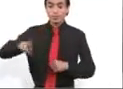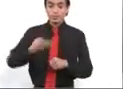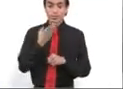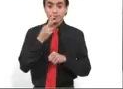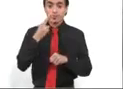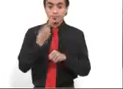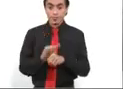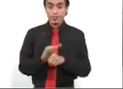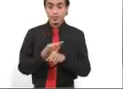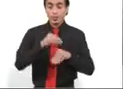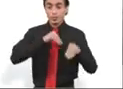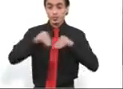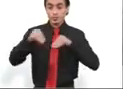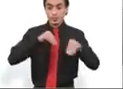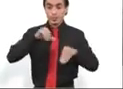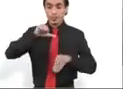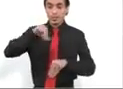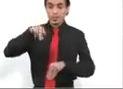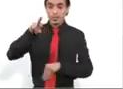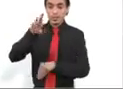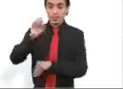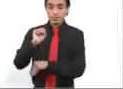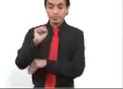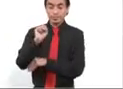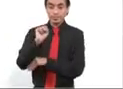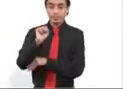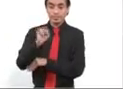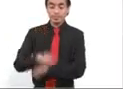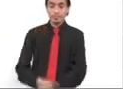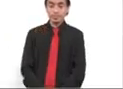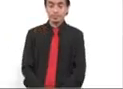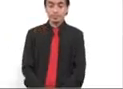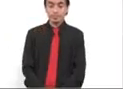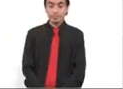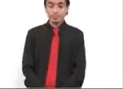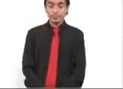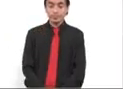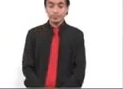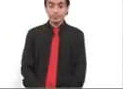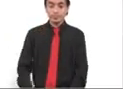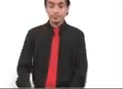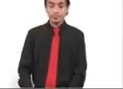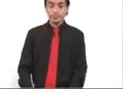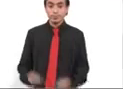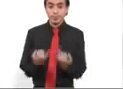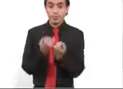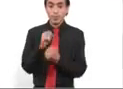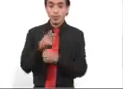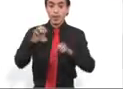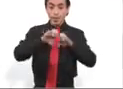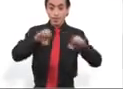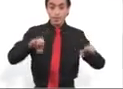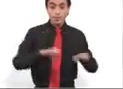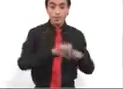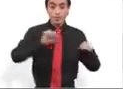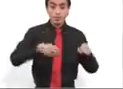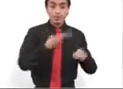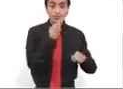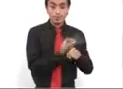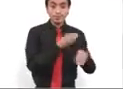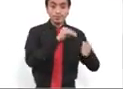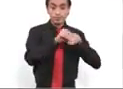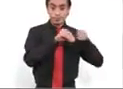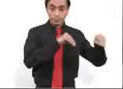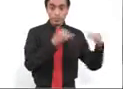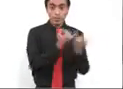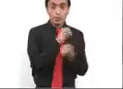al maestro Andrés Layuz, así como a el equipo de la Secretaría de Movilidad